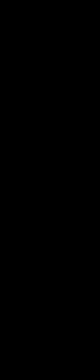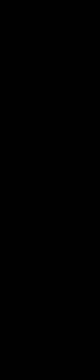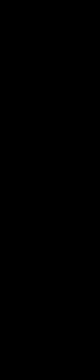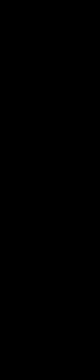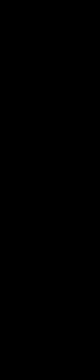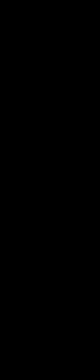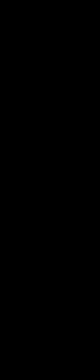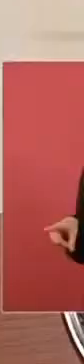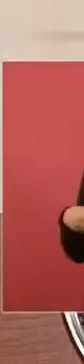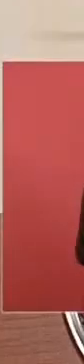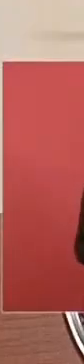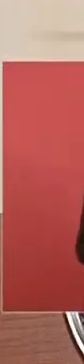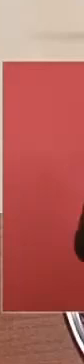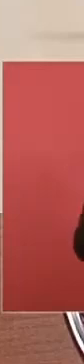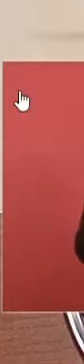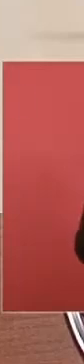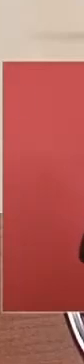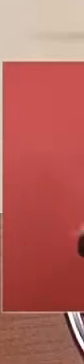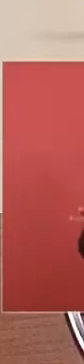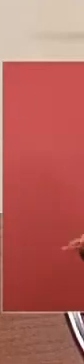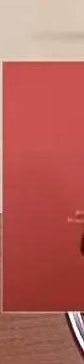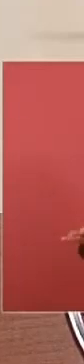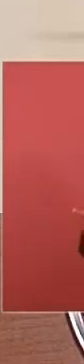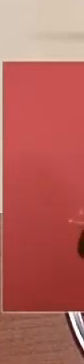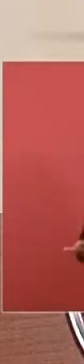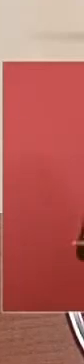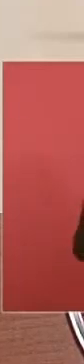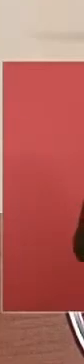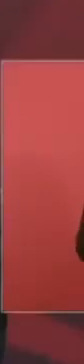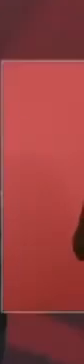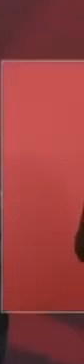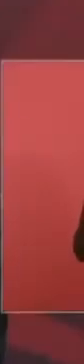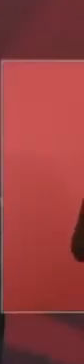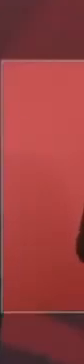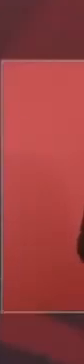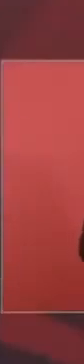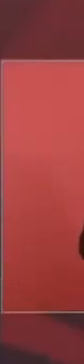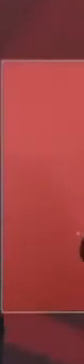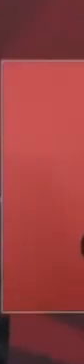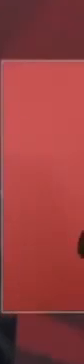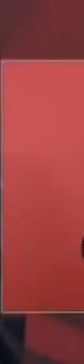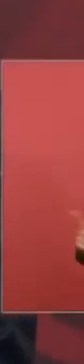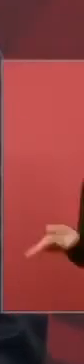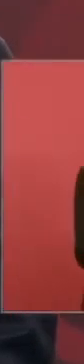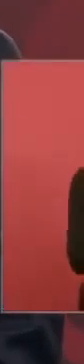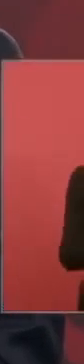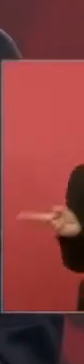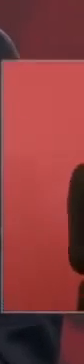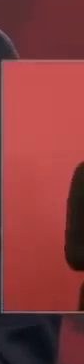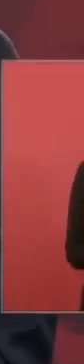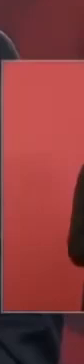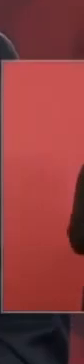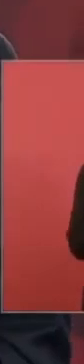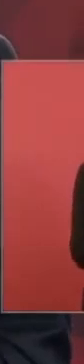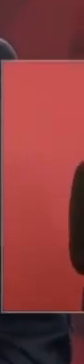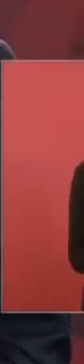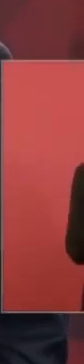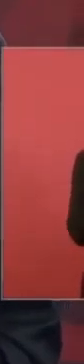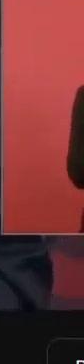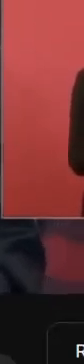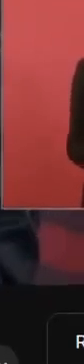música como tal como música yo digo que está increíble pero si hay algunas letras que pues sí hablan y